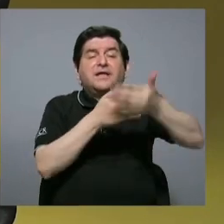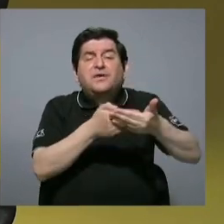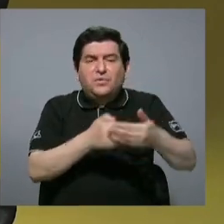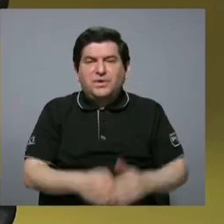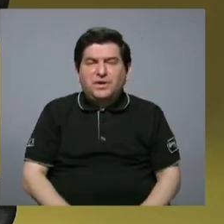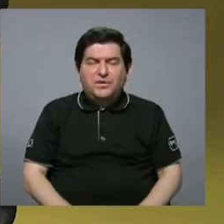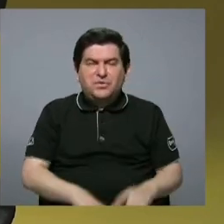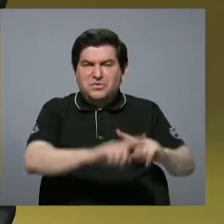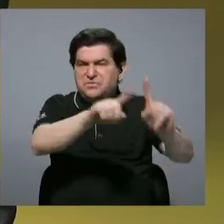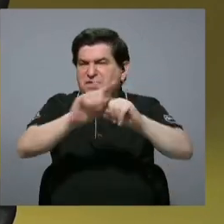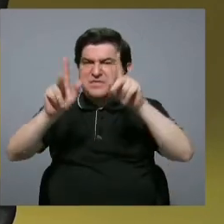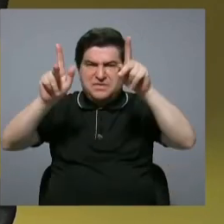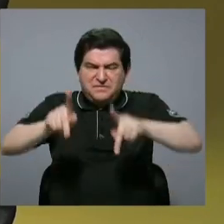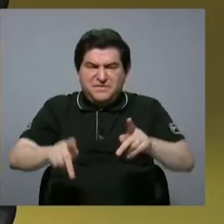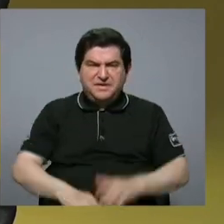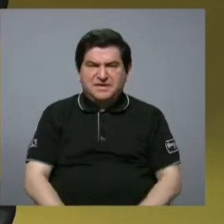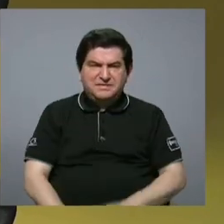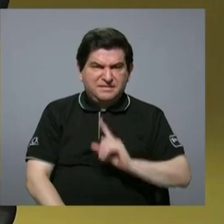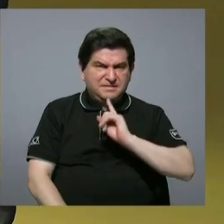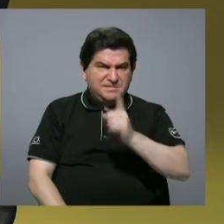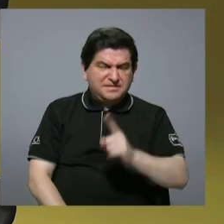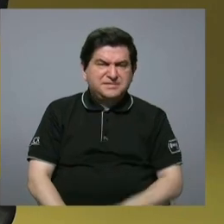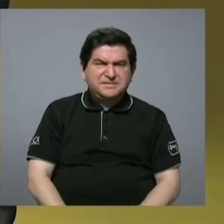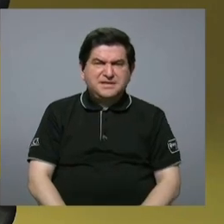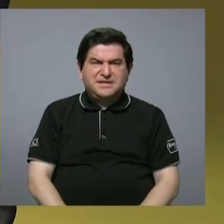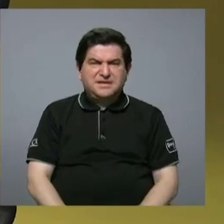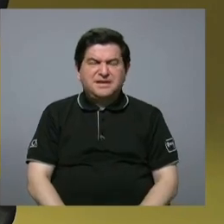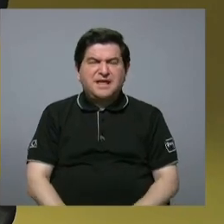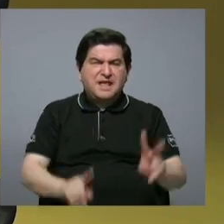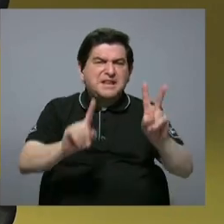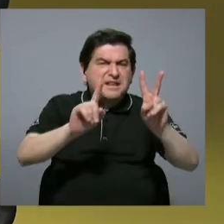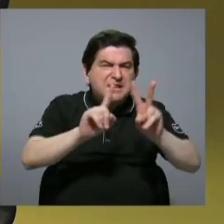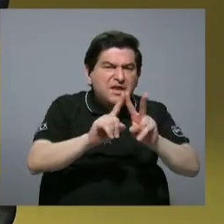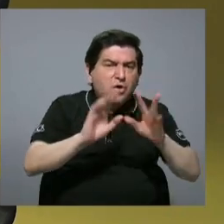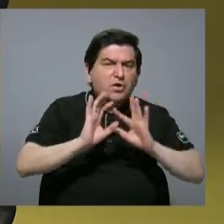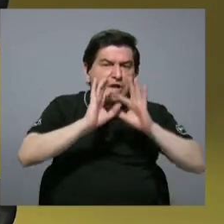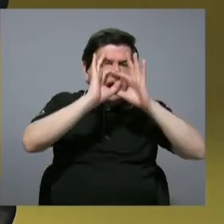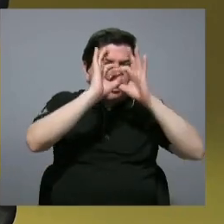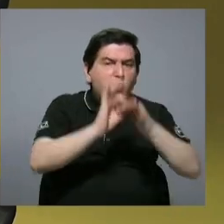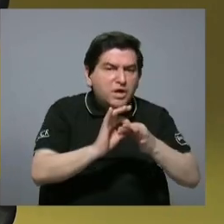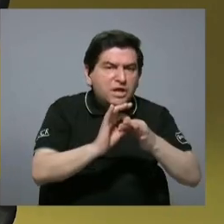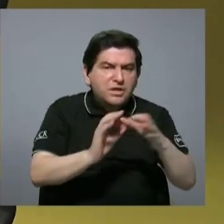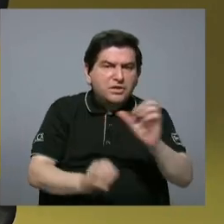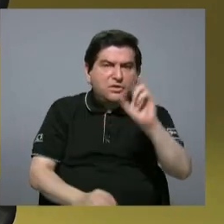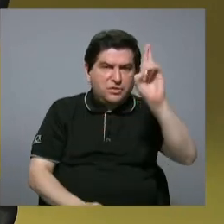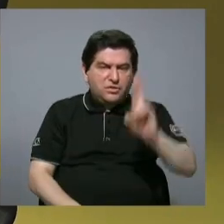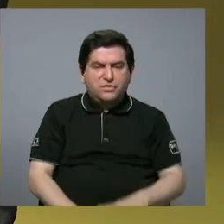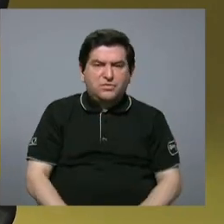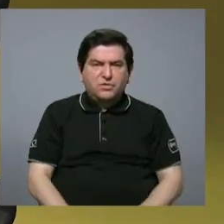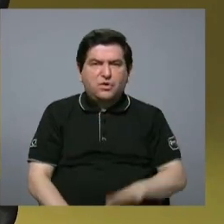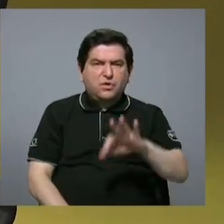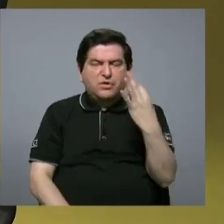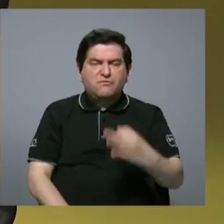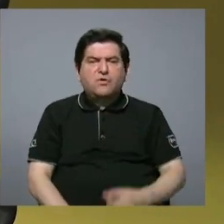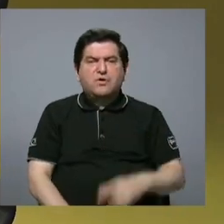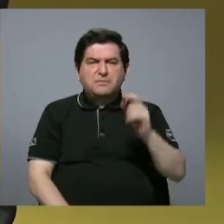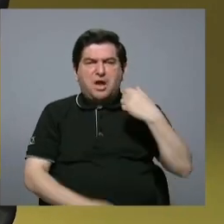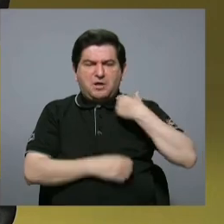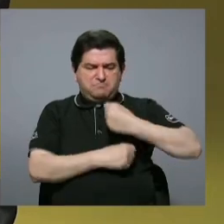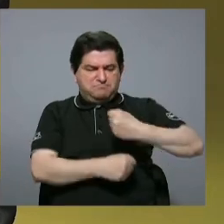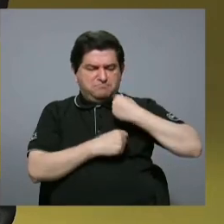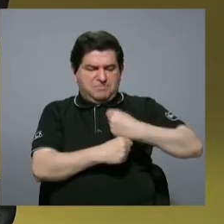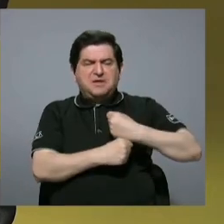mucha gente para decir que el partido de Nicoya se unió a Costa Rica manu militari, que lo que hubo fue